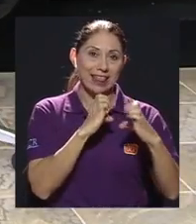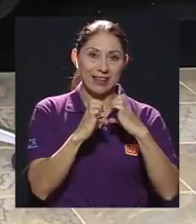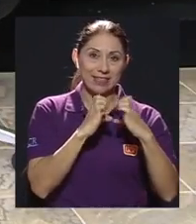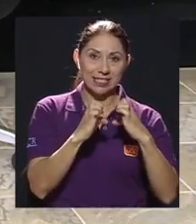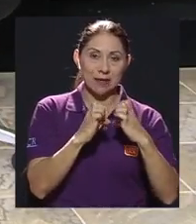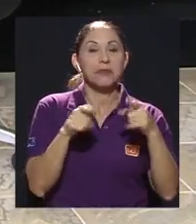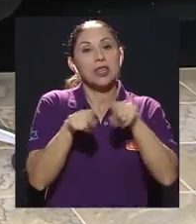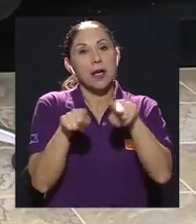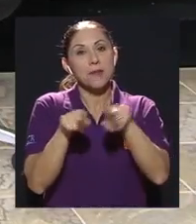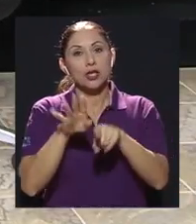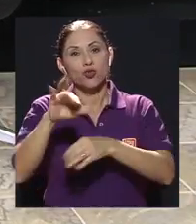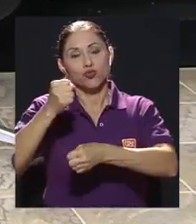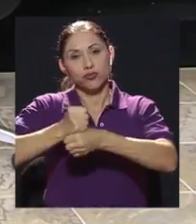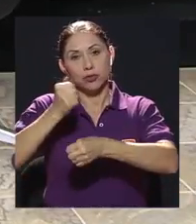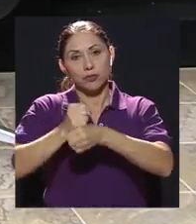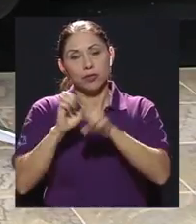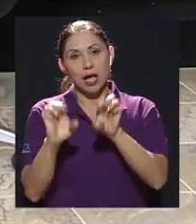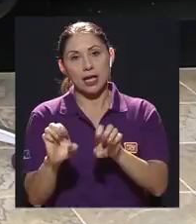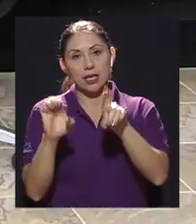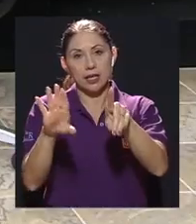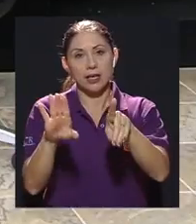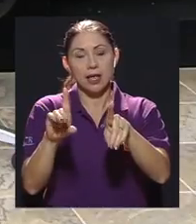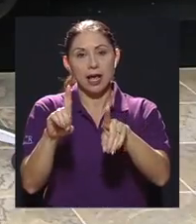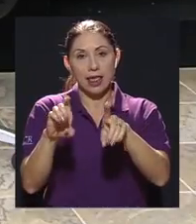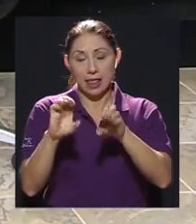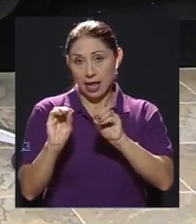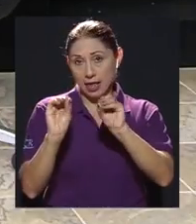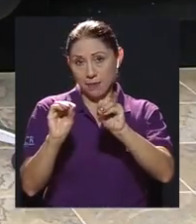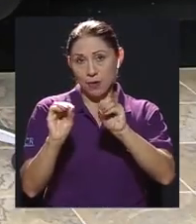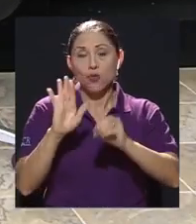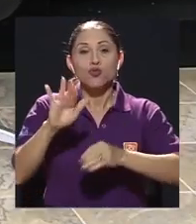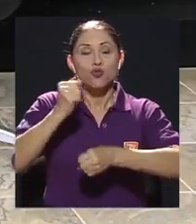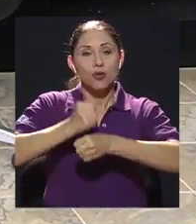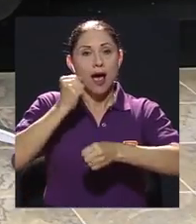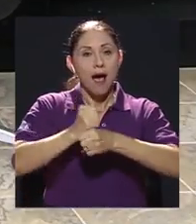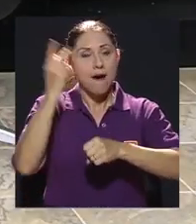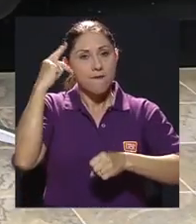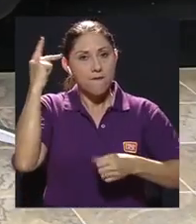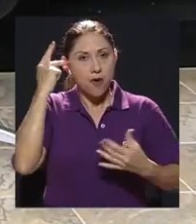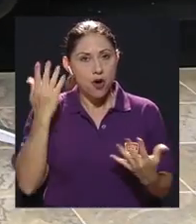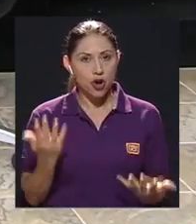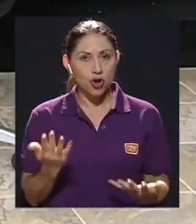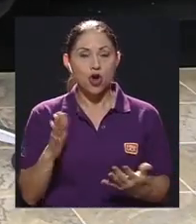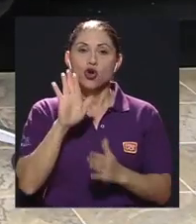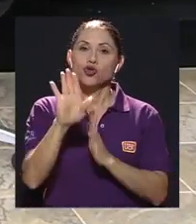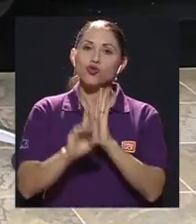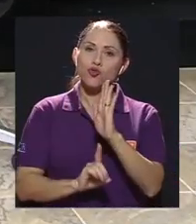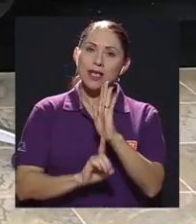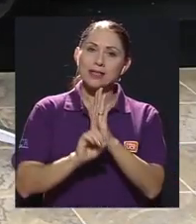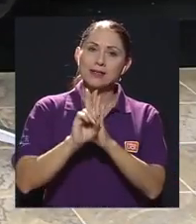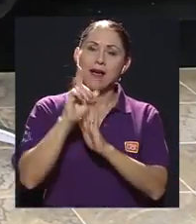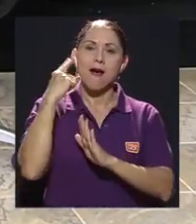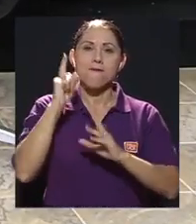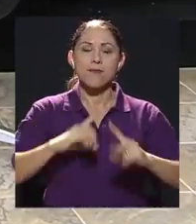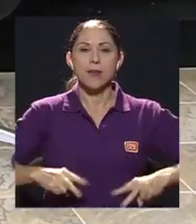producción académica, en su militancia política, en su desarrollo vital,